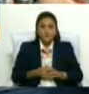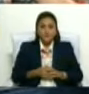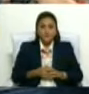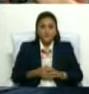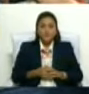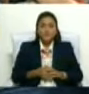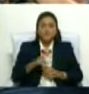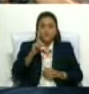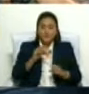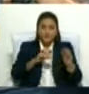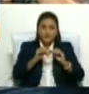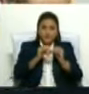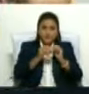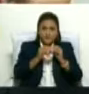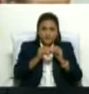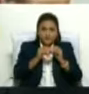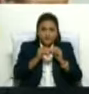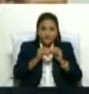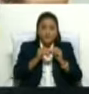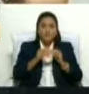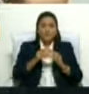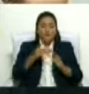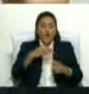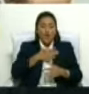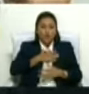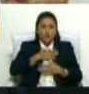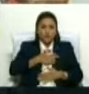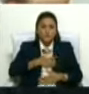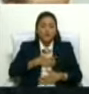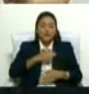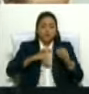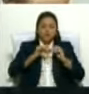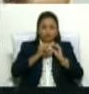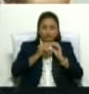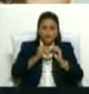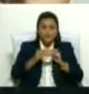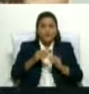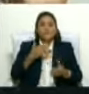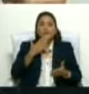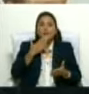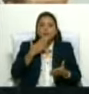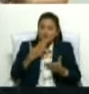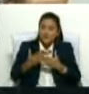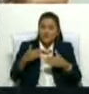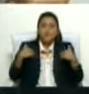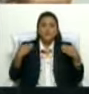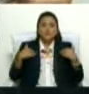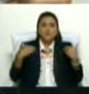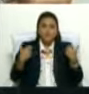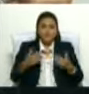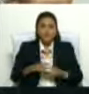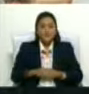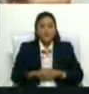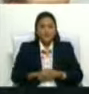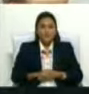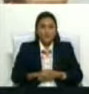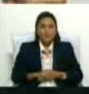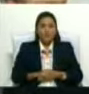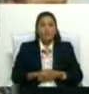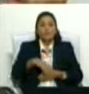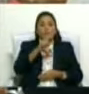de dolor torácico. De verdad nos sentimos contentos, agradecidos, y no solo hablo por mí, hablo por todo el cuerpo de residentes